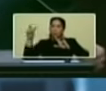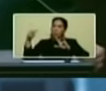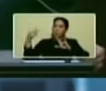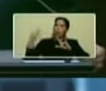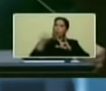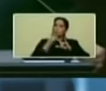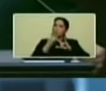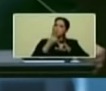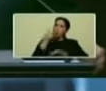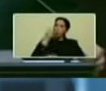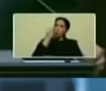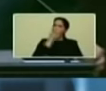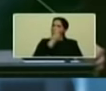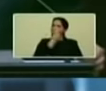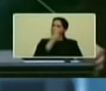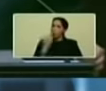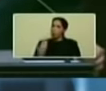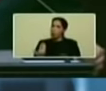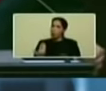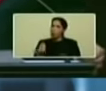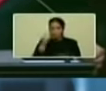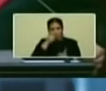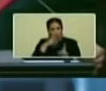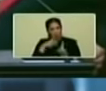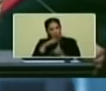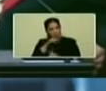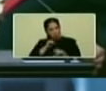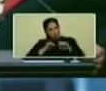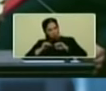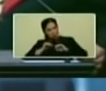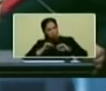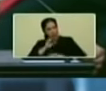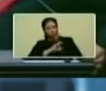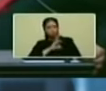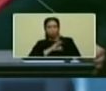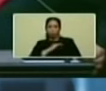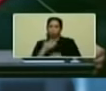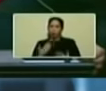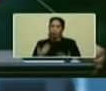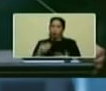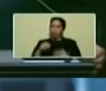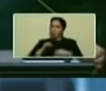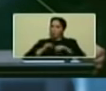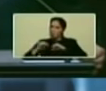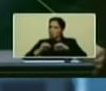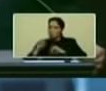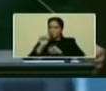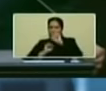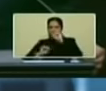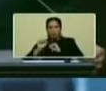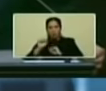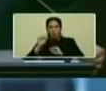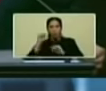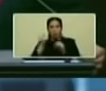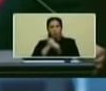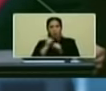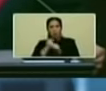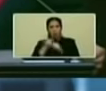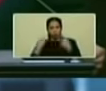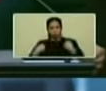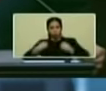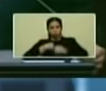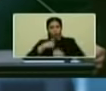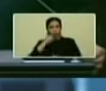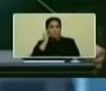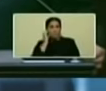ojos. Los pueblos, los movimientos sociales, los movimientos sindicales, los chalecos amarillos, nos ven con buenos